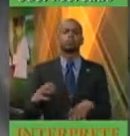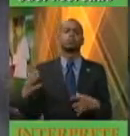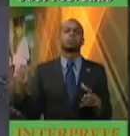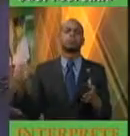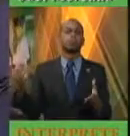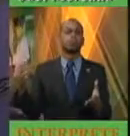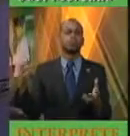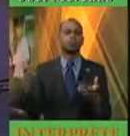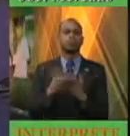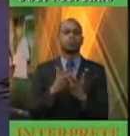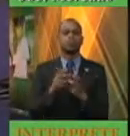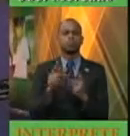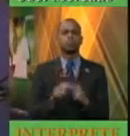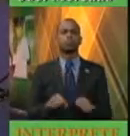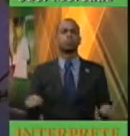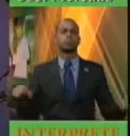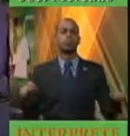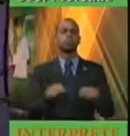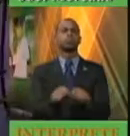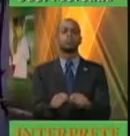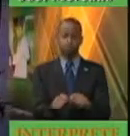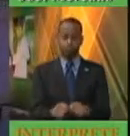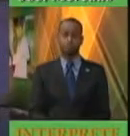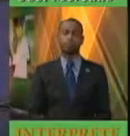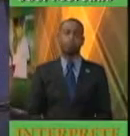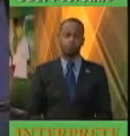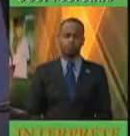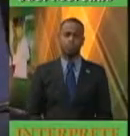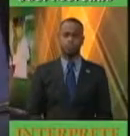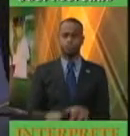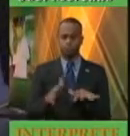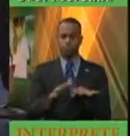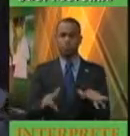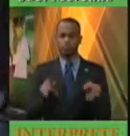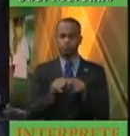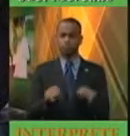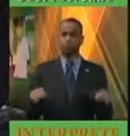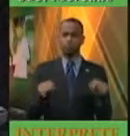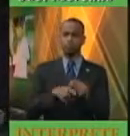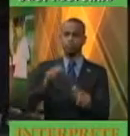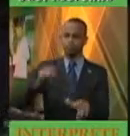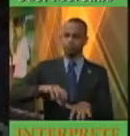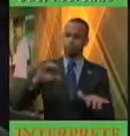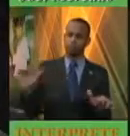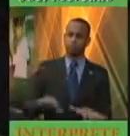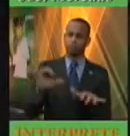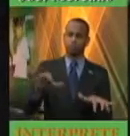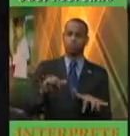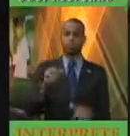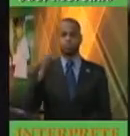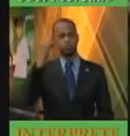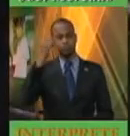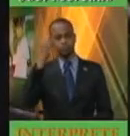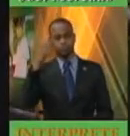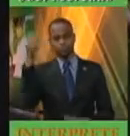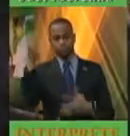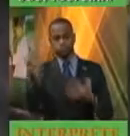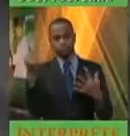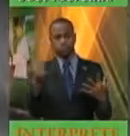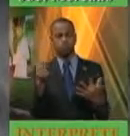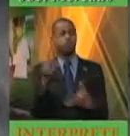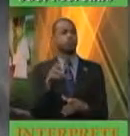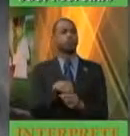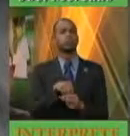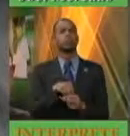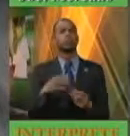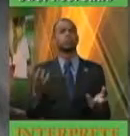corresponden al territorio, que se hacen en el territorio. Y óiganme, todo esto es también